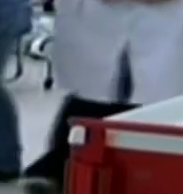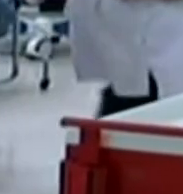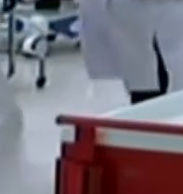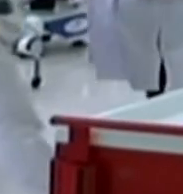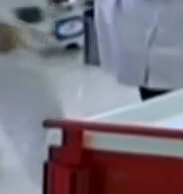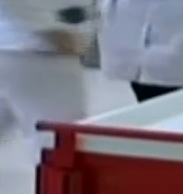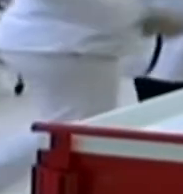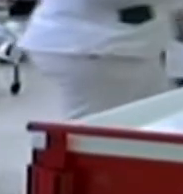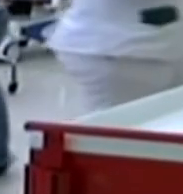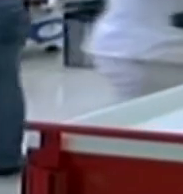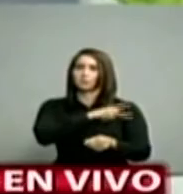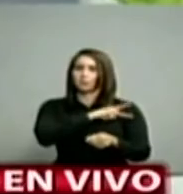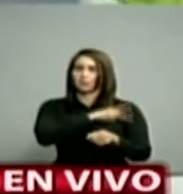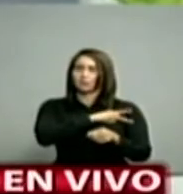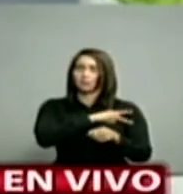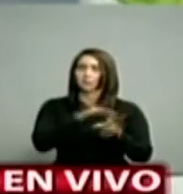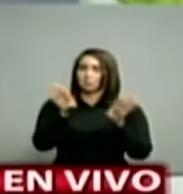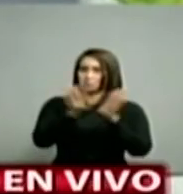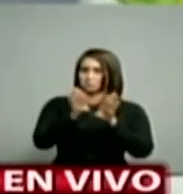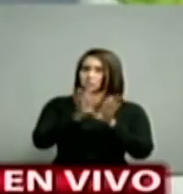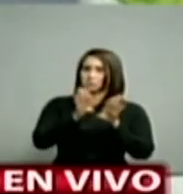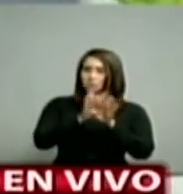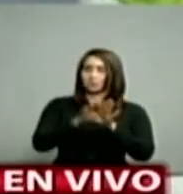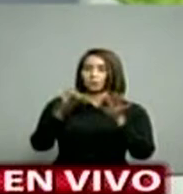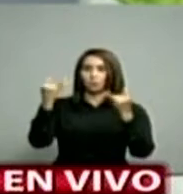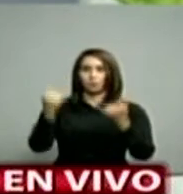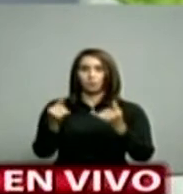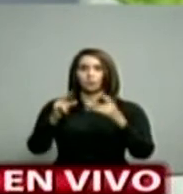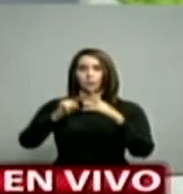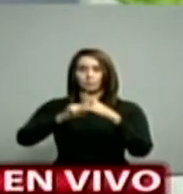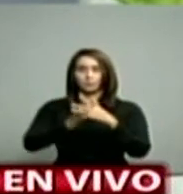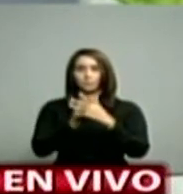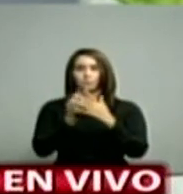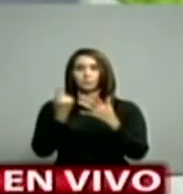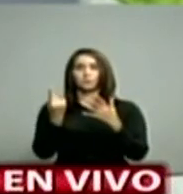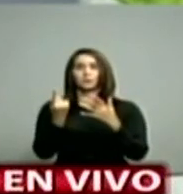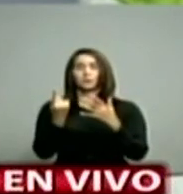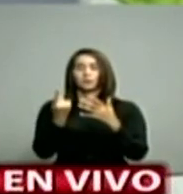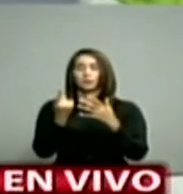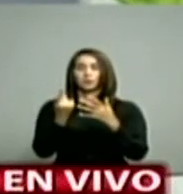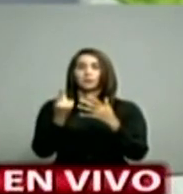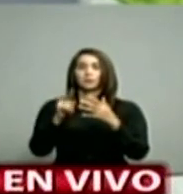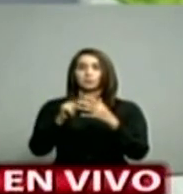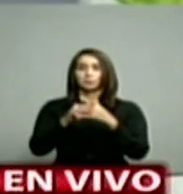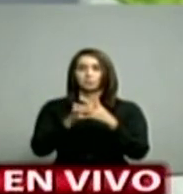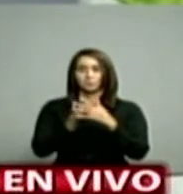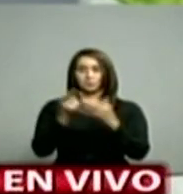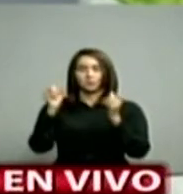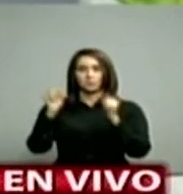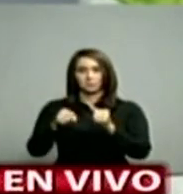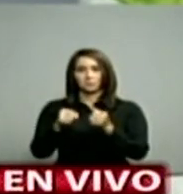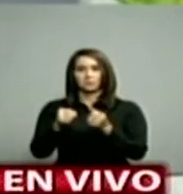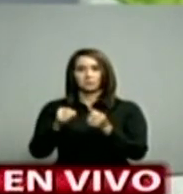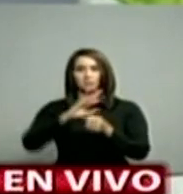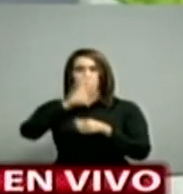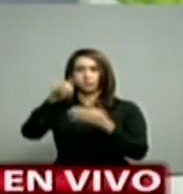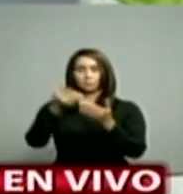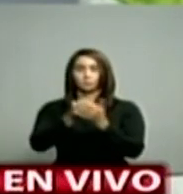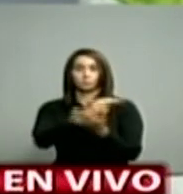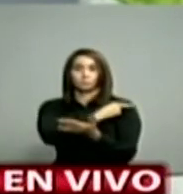clínicas y hospitales a partir de ahora estaremos notificando a todos los hospitales y